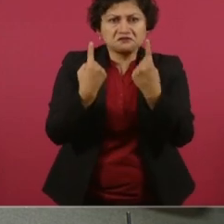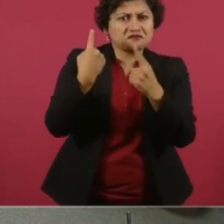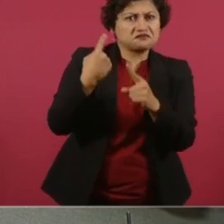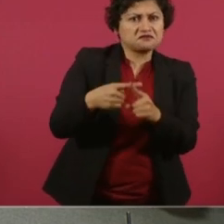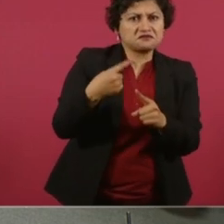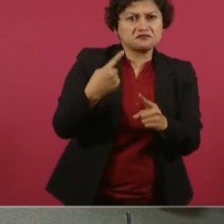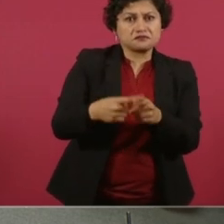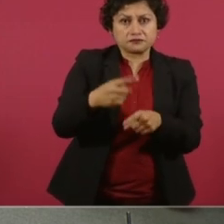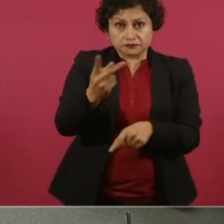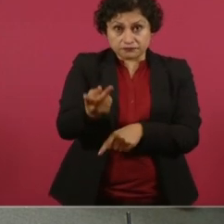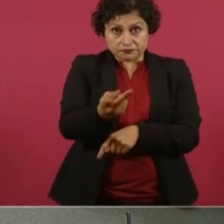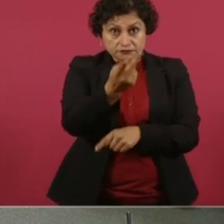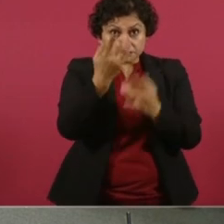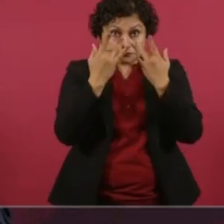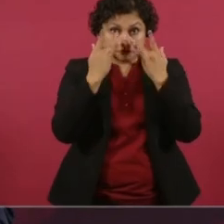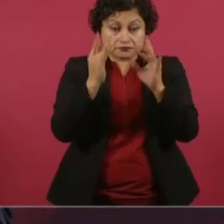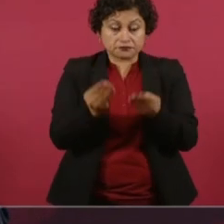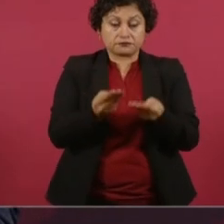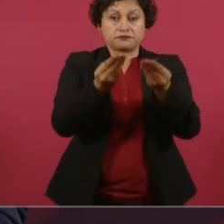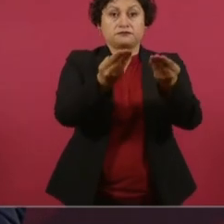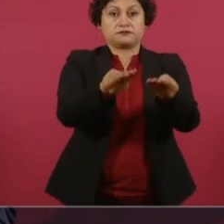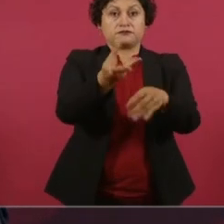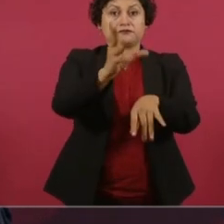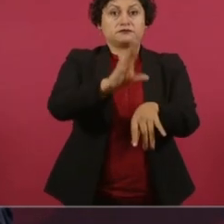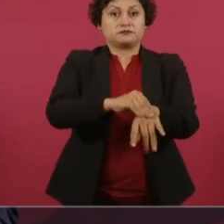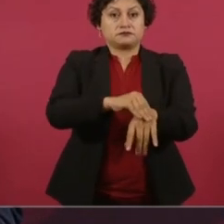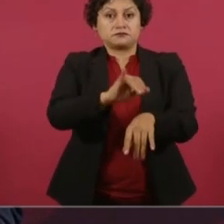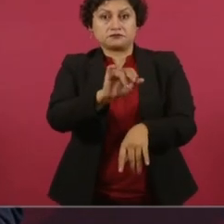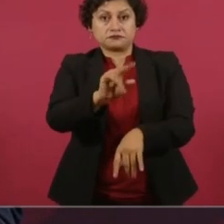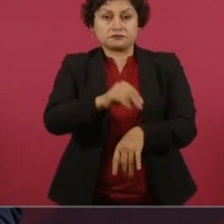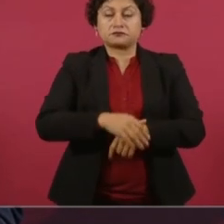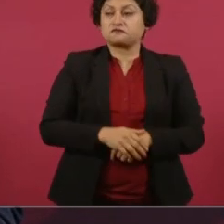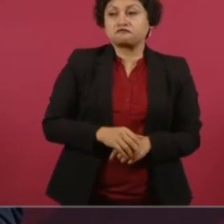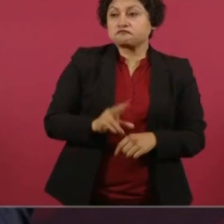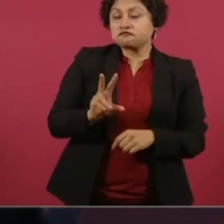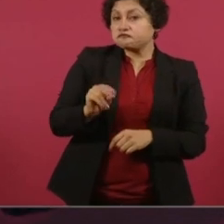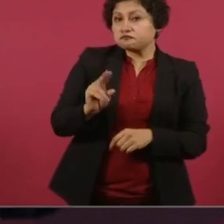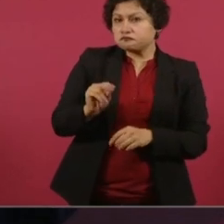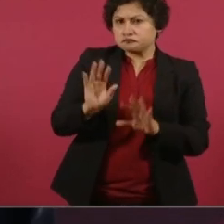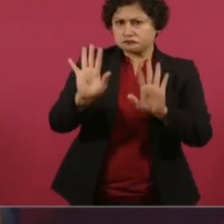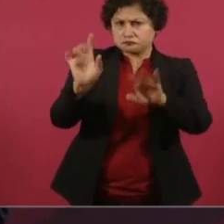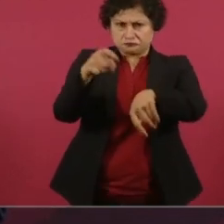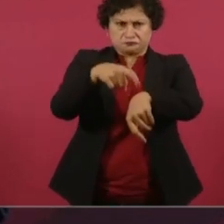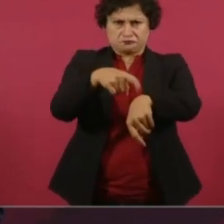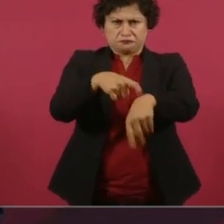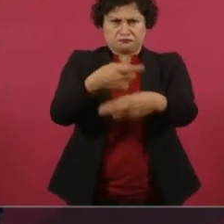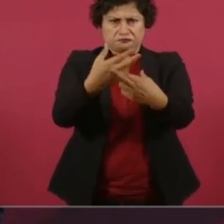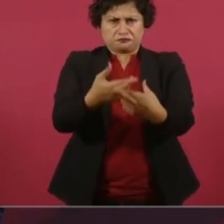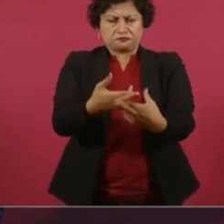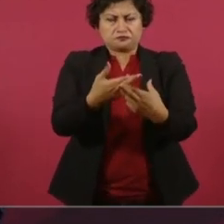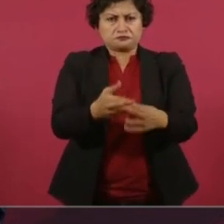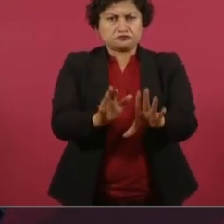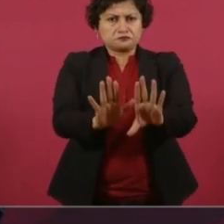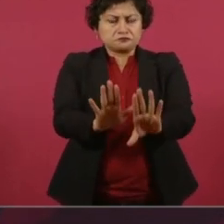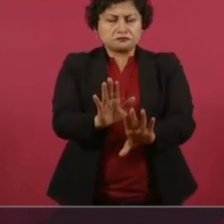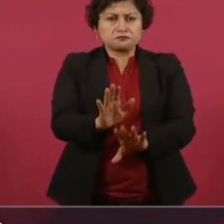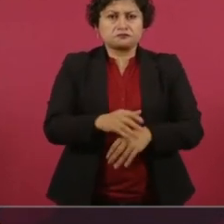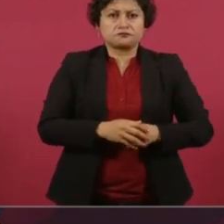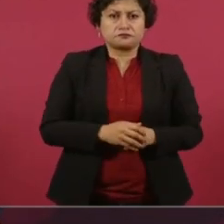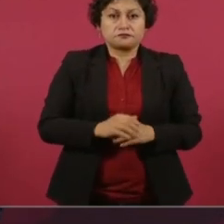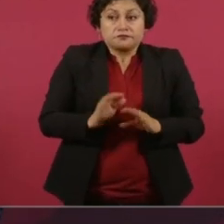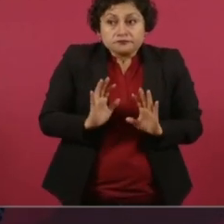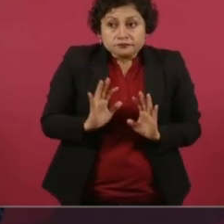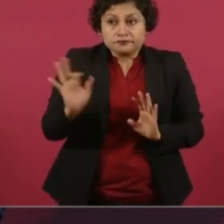pero todavía se está en tiempo. Bien, presidente. Ya no lo